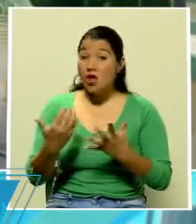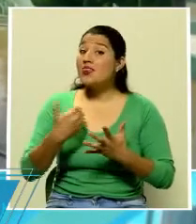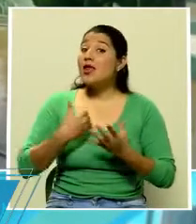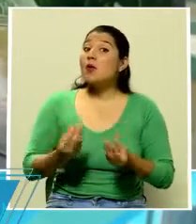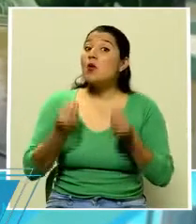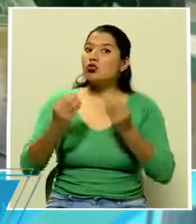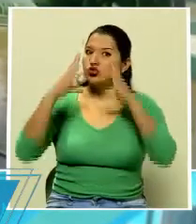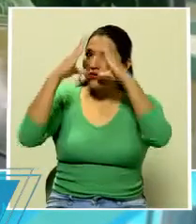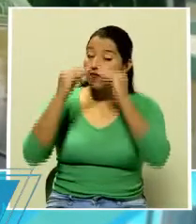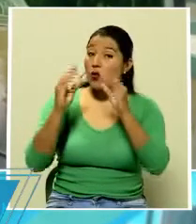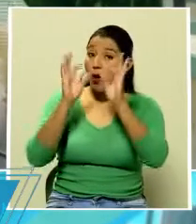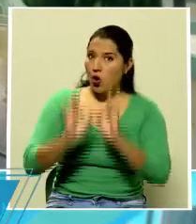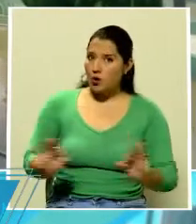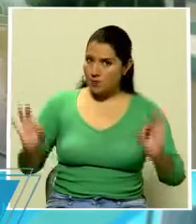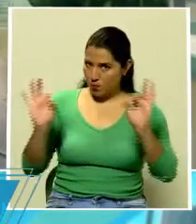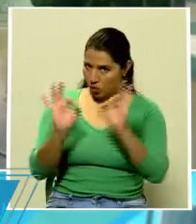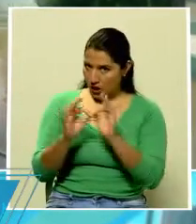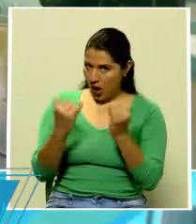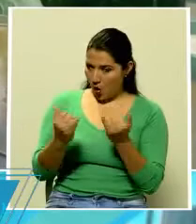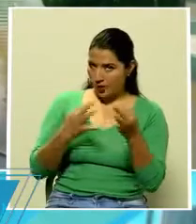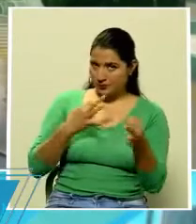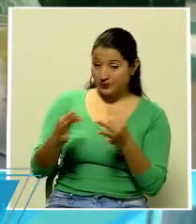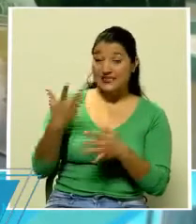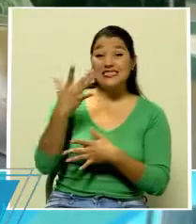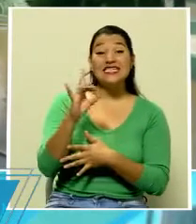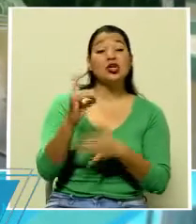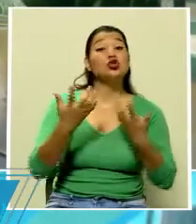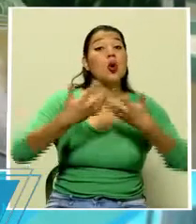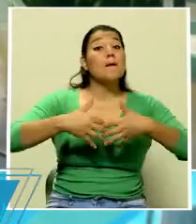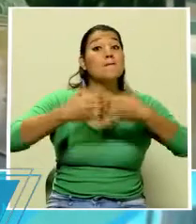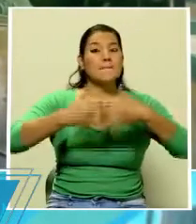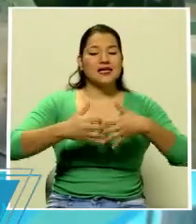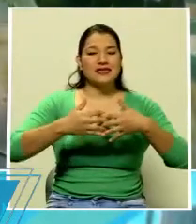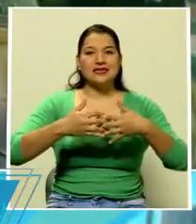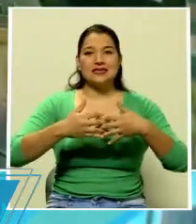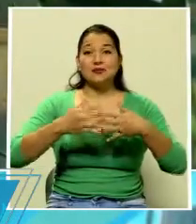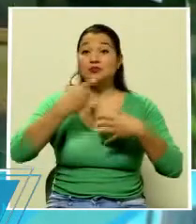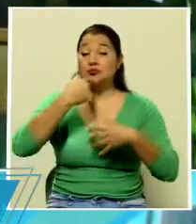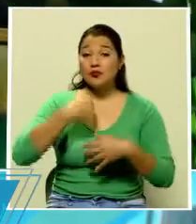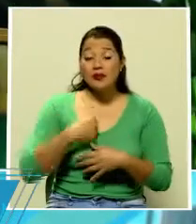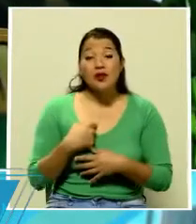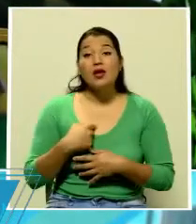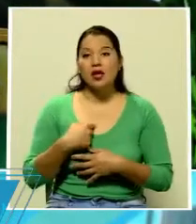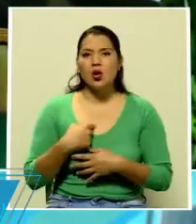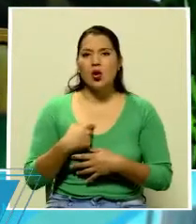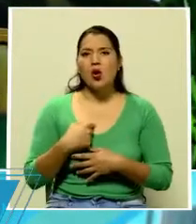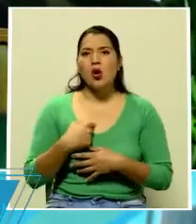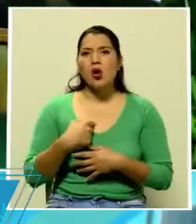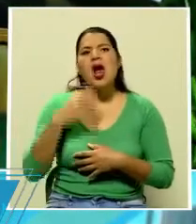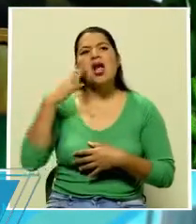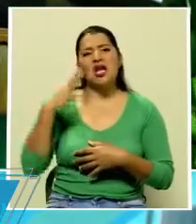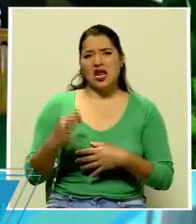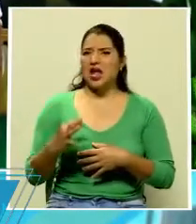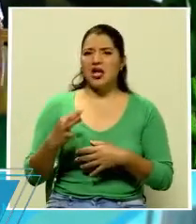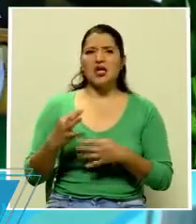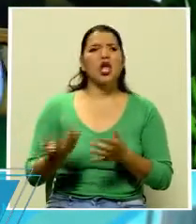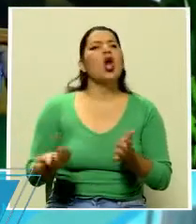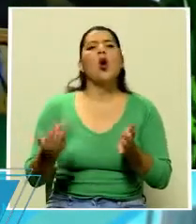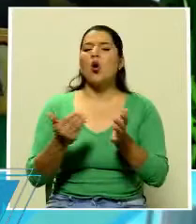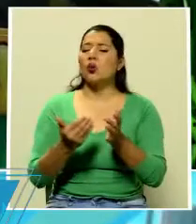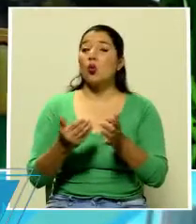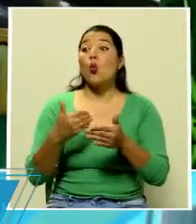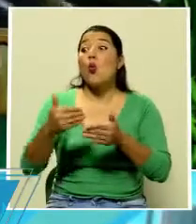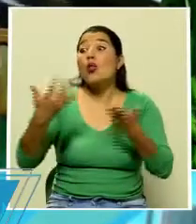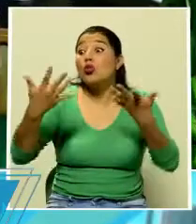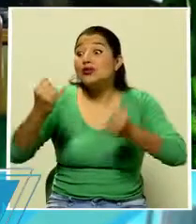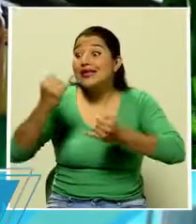para comentarte un poco. El 28% de las empresas nos indicaron que prevén volver a los mismos niveles de contratación